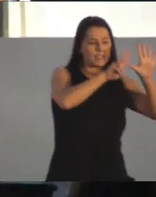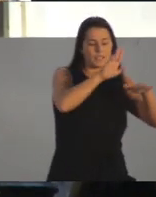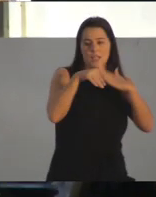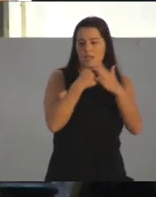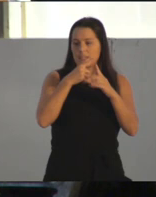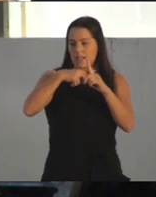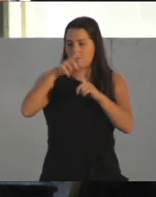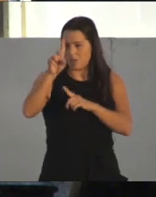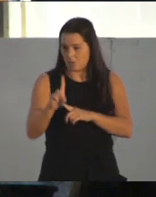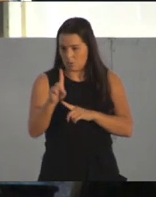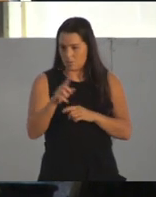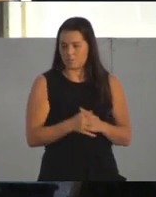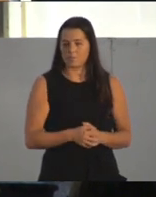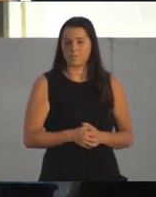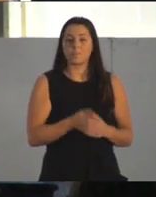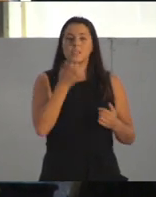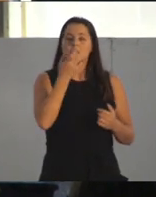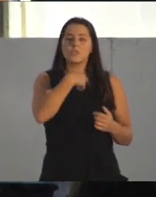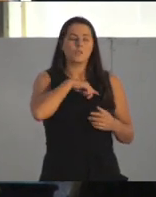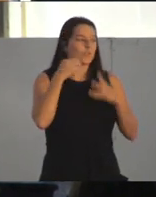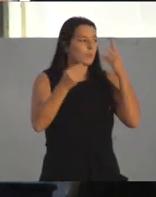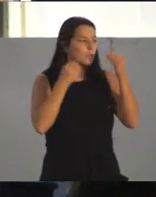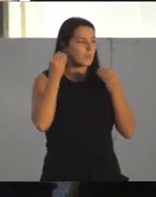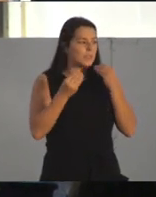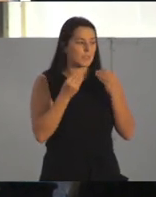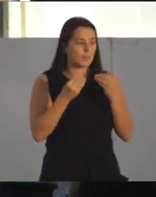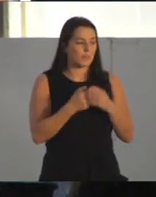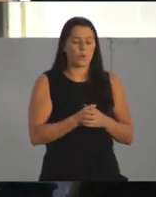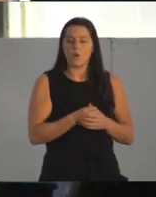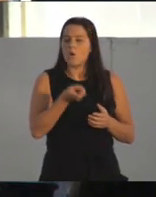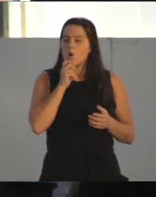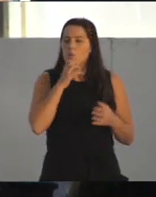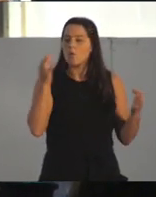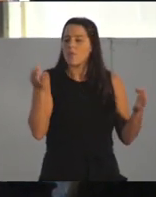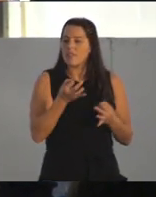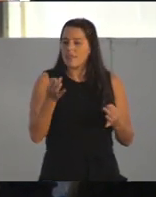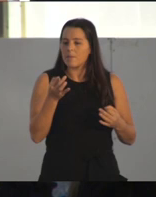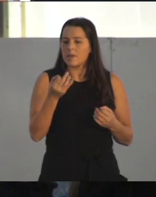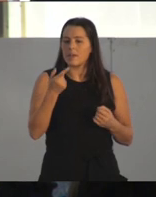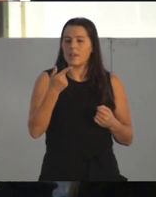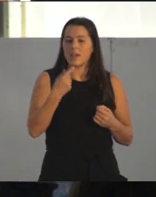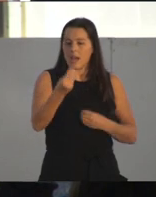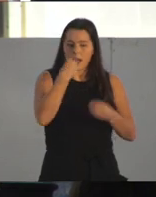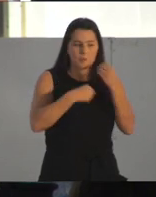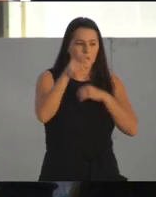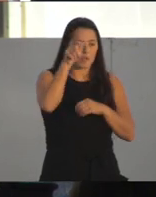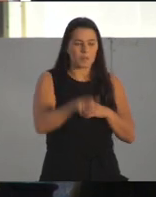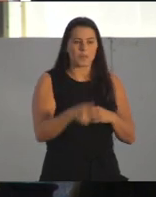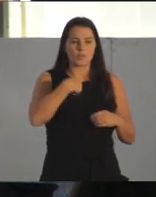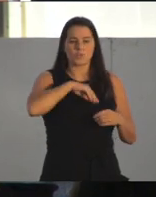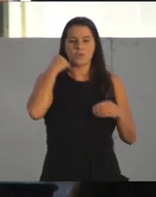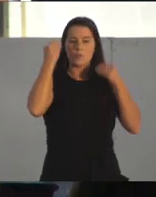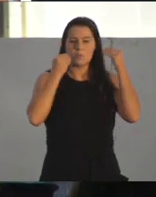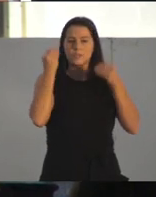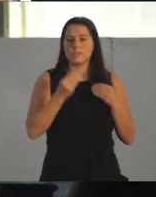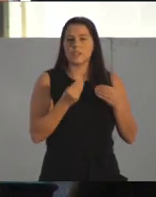Vale. Cuando nos planteamos cómo tiene que ser la alimentación de una persona, lo que pensamos es que